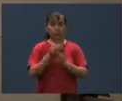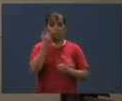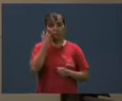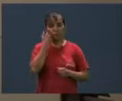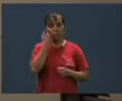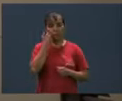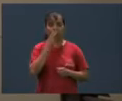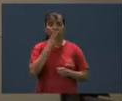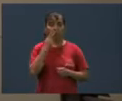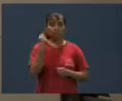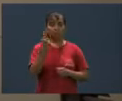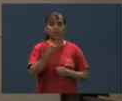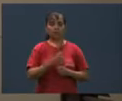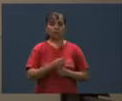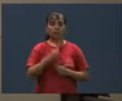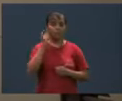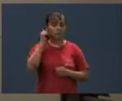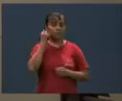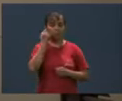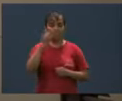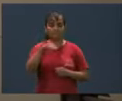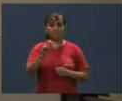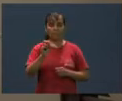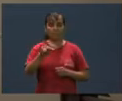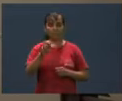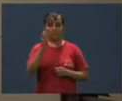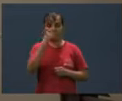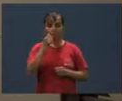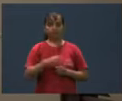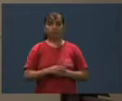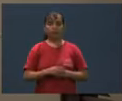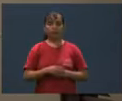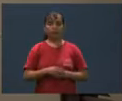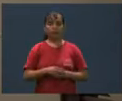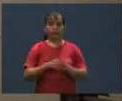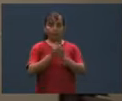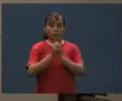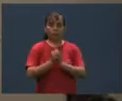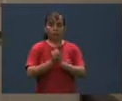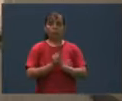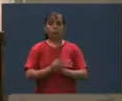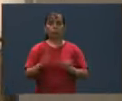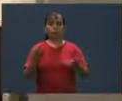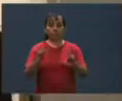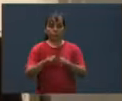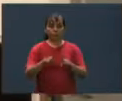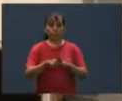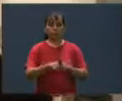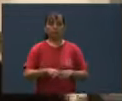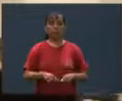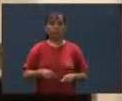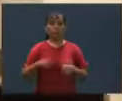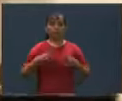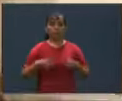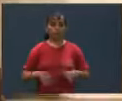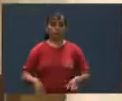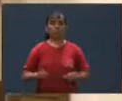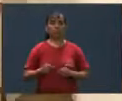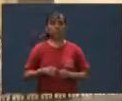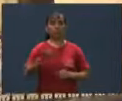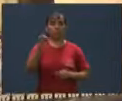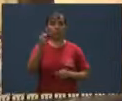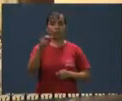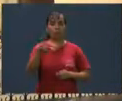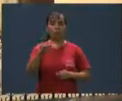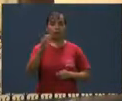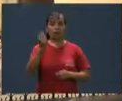las hermanas Jiménez Herrera. Oramos también por el eterno descanso de Juan Carlos Quevedo, Juan